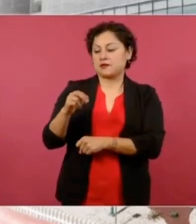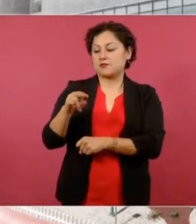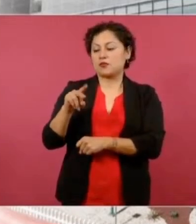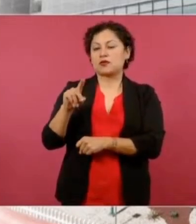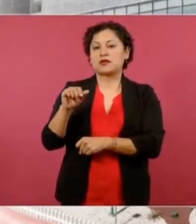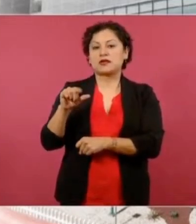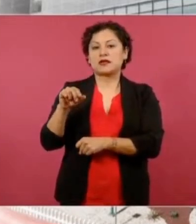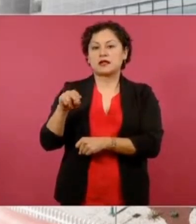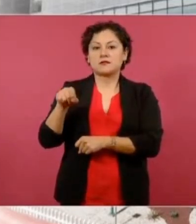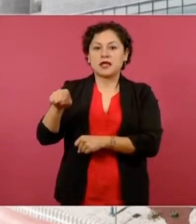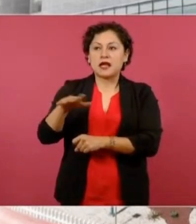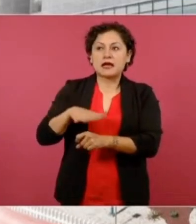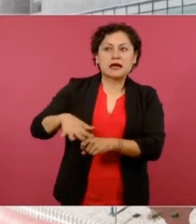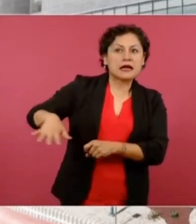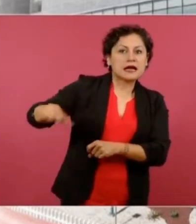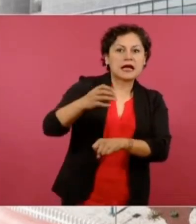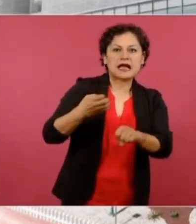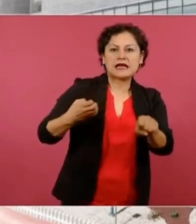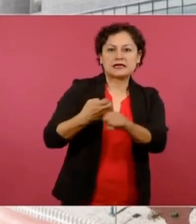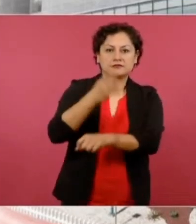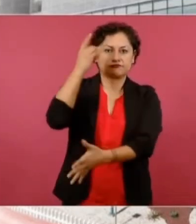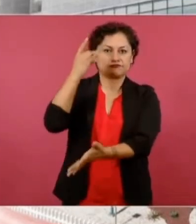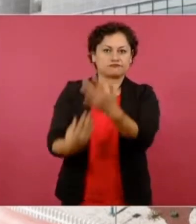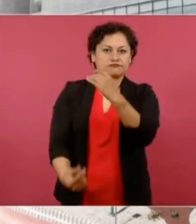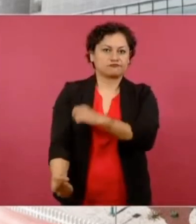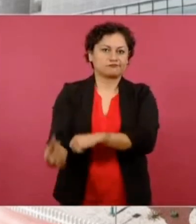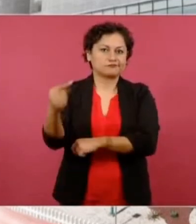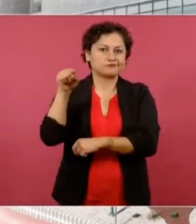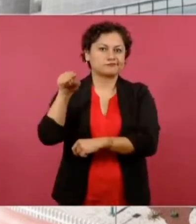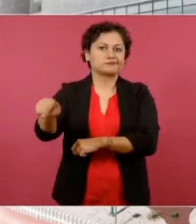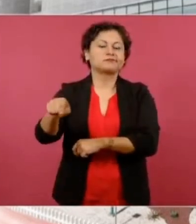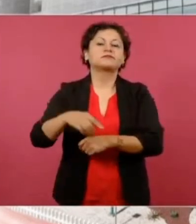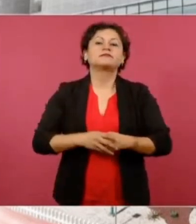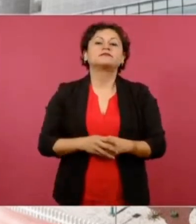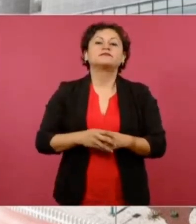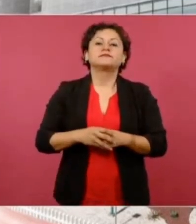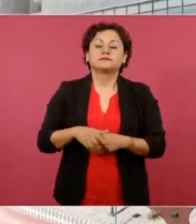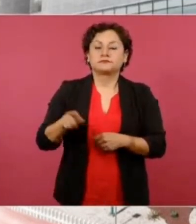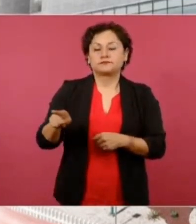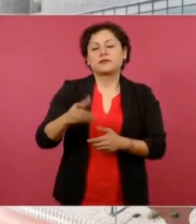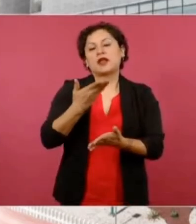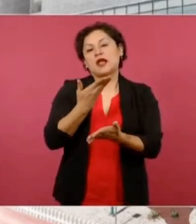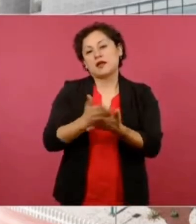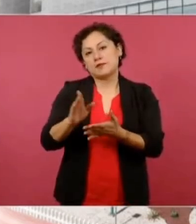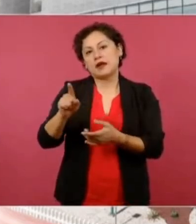de todo el estado, de todo el sector público. Adicionalmente, en Hidalgo se